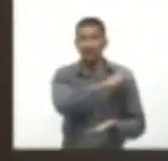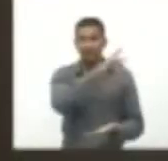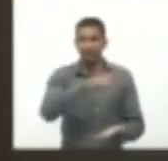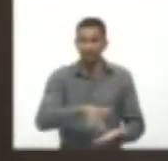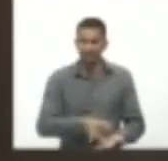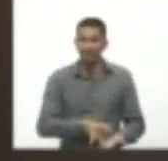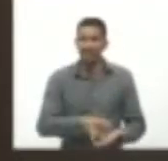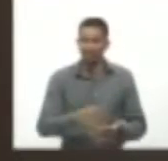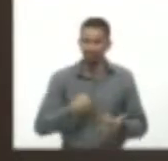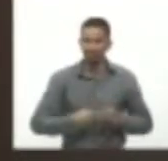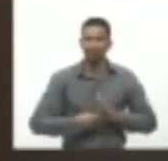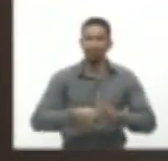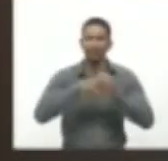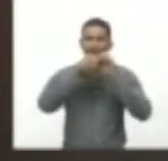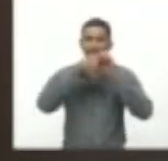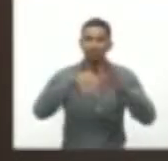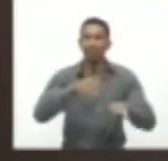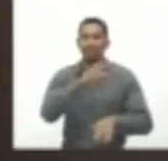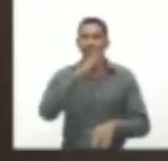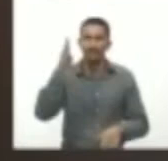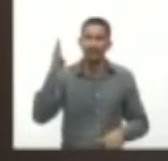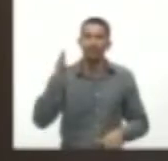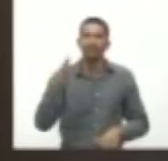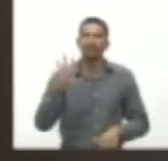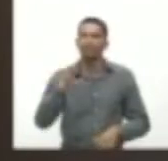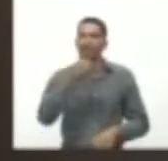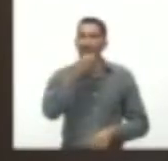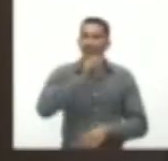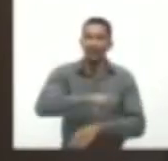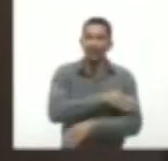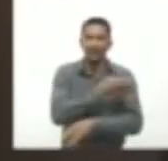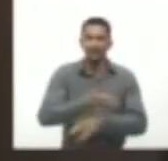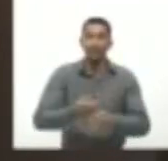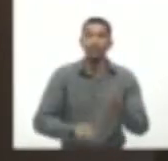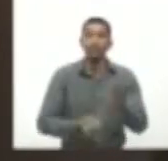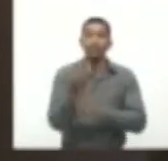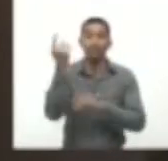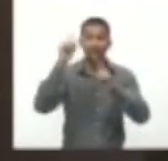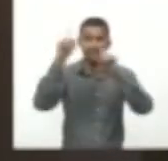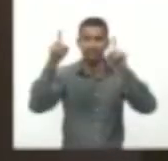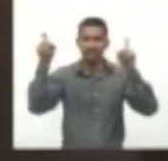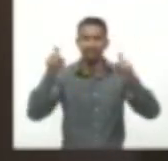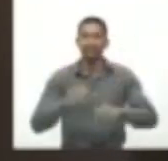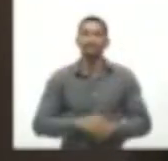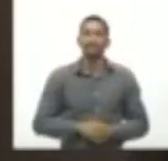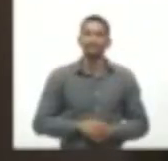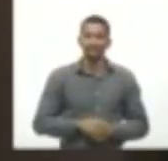público barranquero con su nueva producción Mujer Perfecta en estos carnavales.